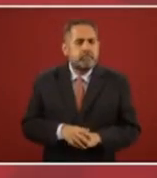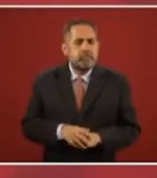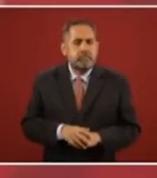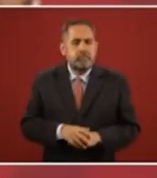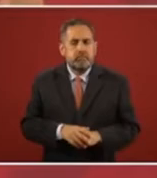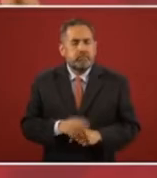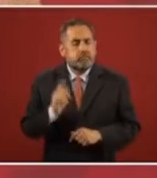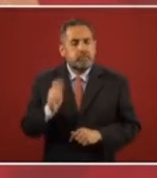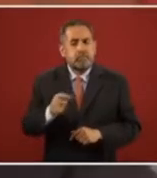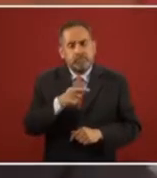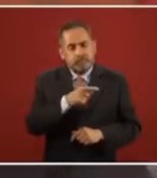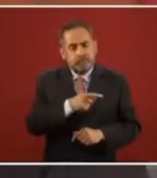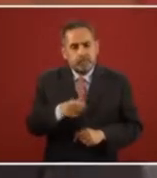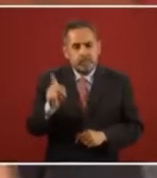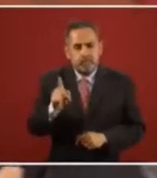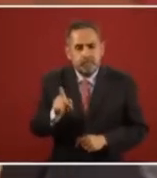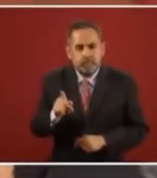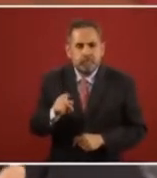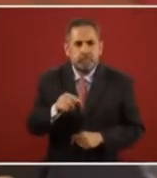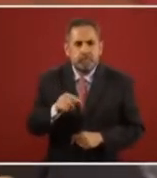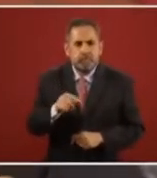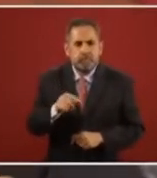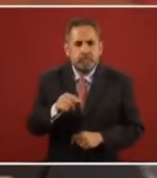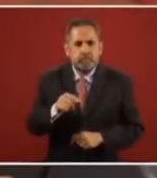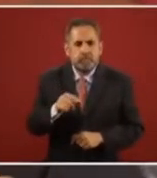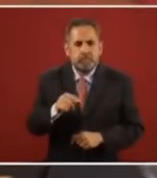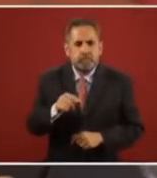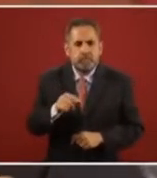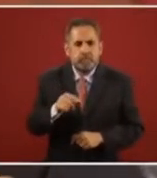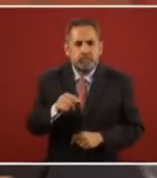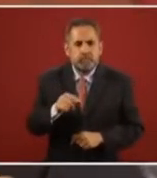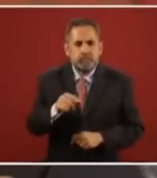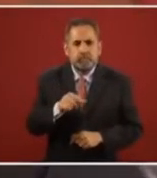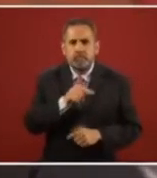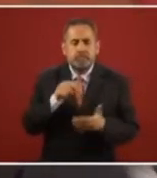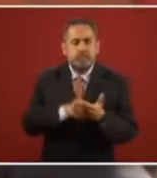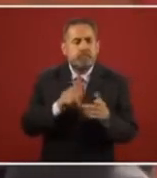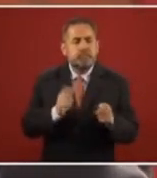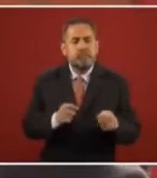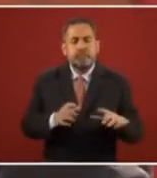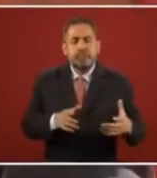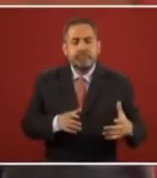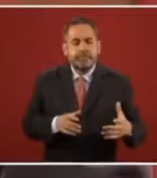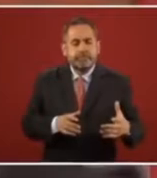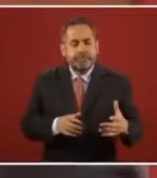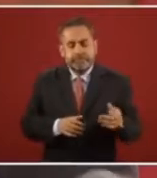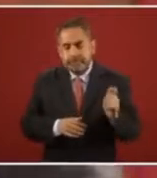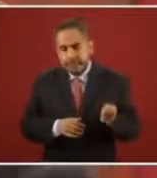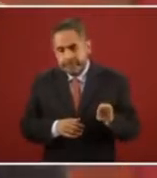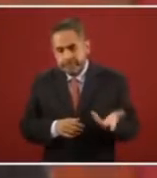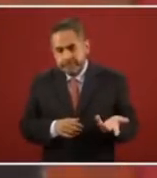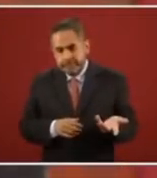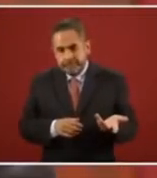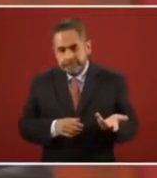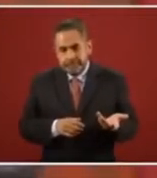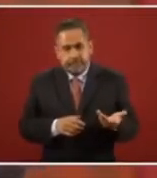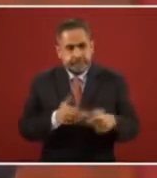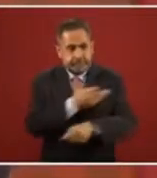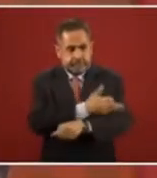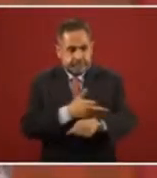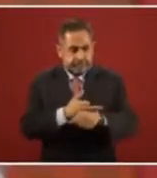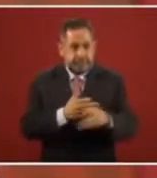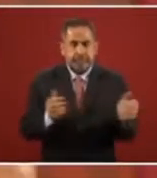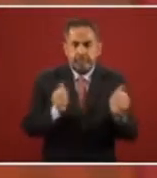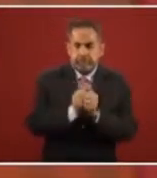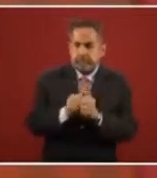ya un espacio de ander volviese space en donde llega la familia y